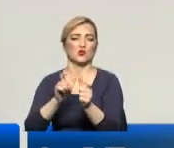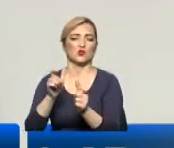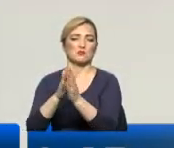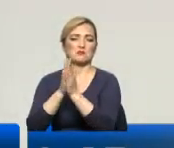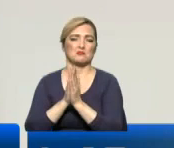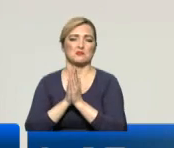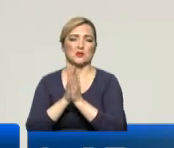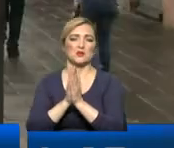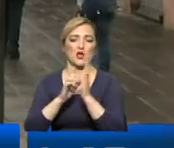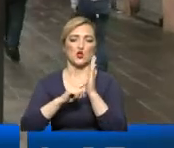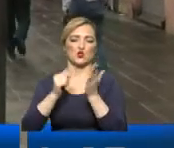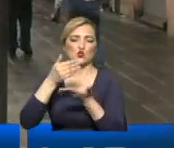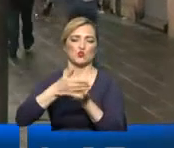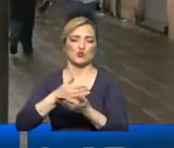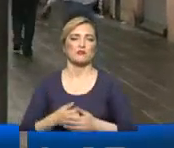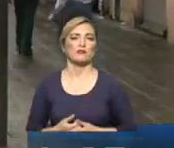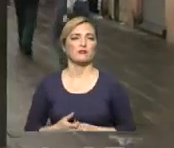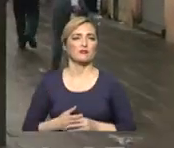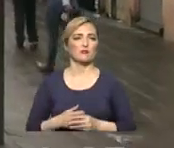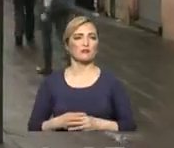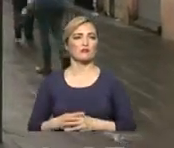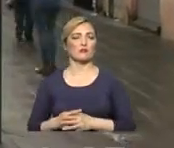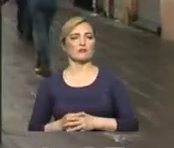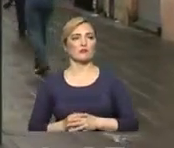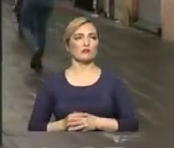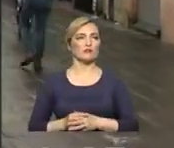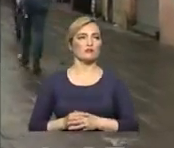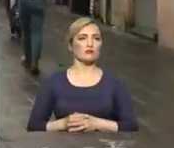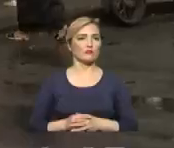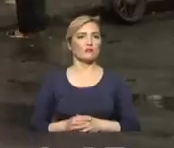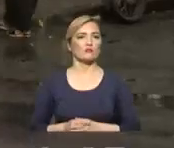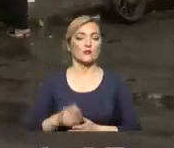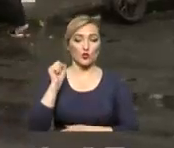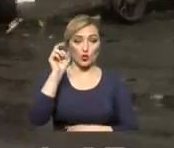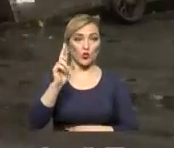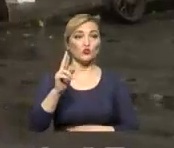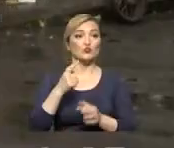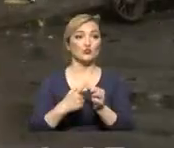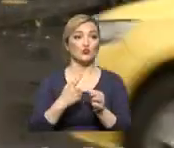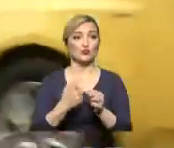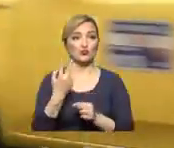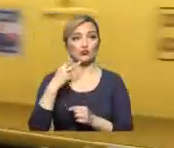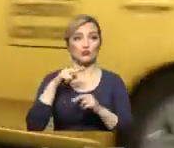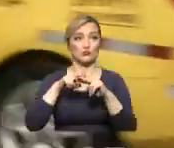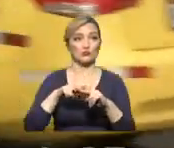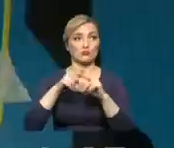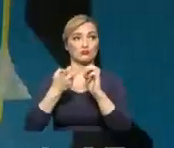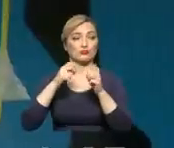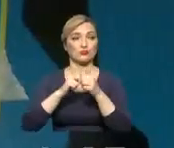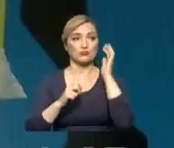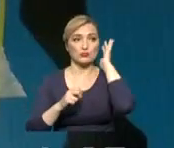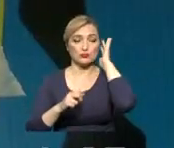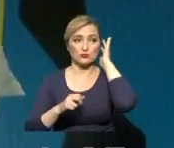pedido suspender su RUC. En el recorrido que realizamos por el sur de Quito, constatamos esta